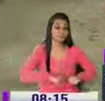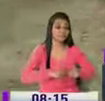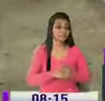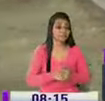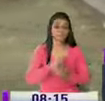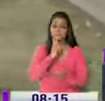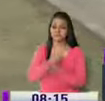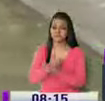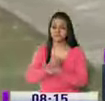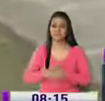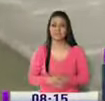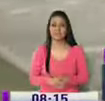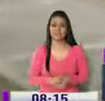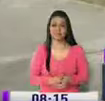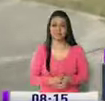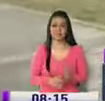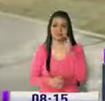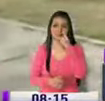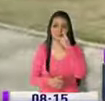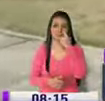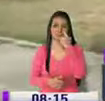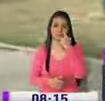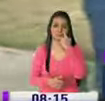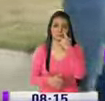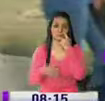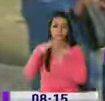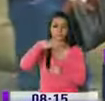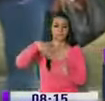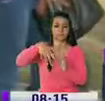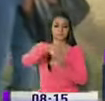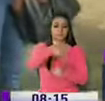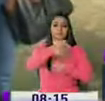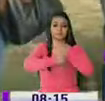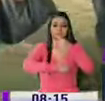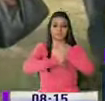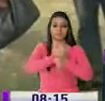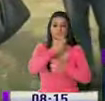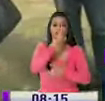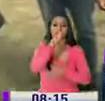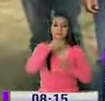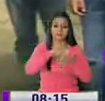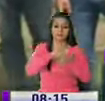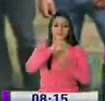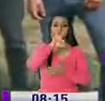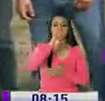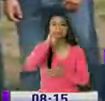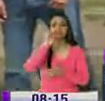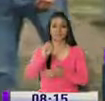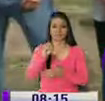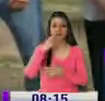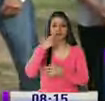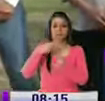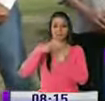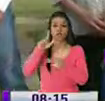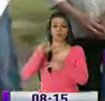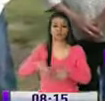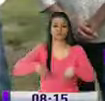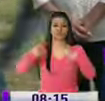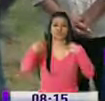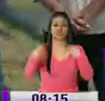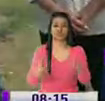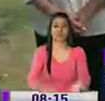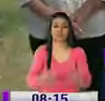Así es. Bueno, este es un parque que en 1960 fue donado por Luis de Cés y la comunidad lo ha acogido como suyo